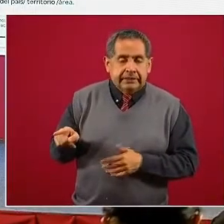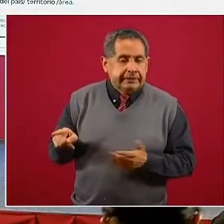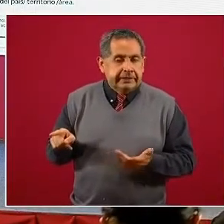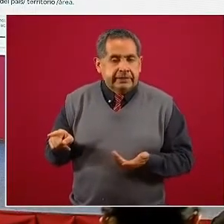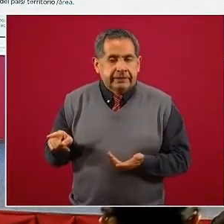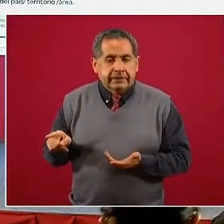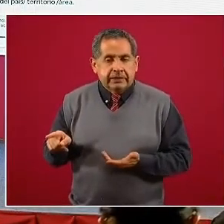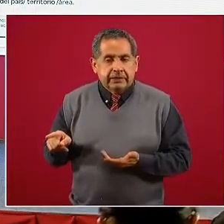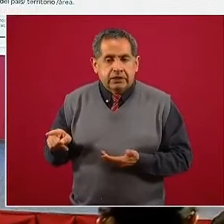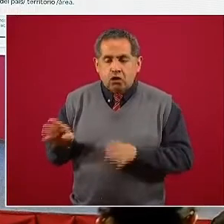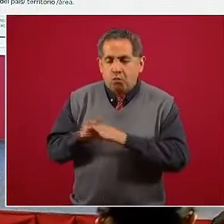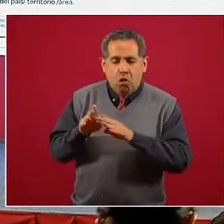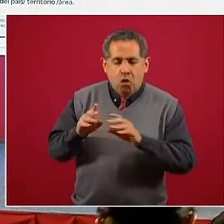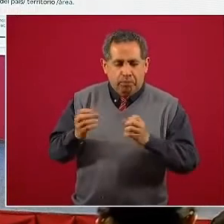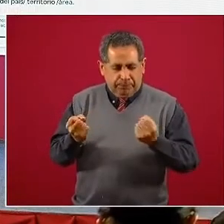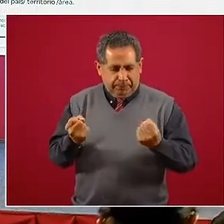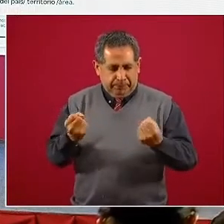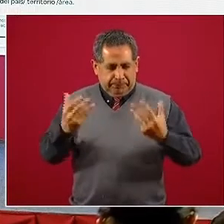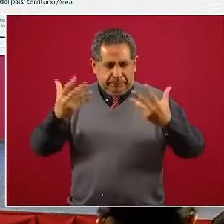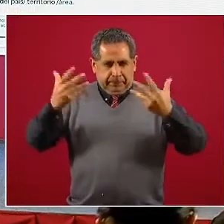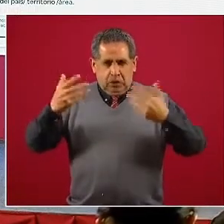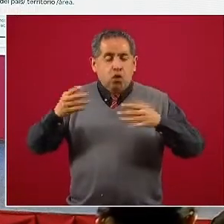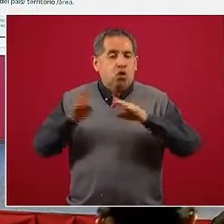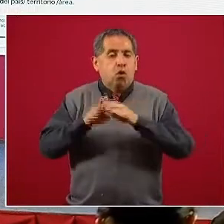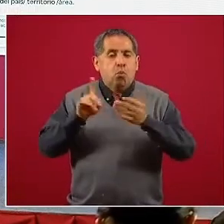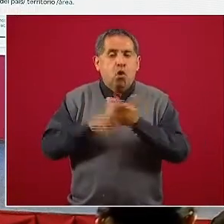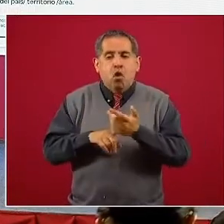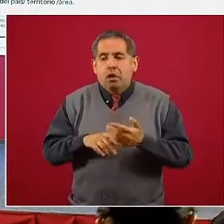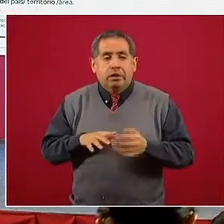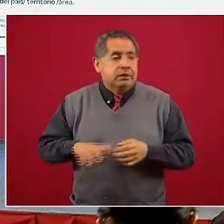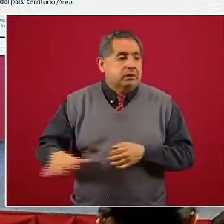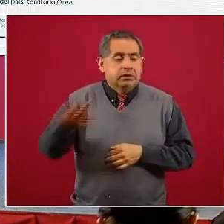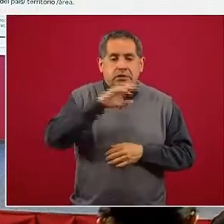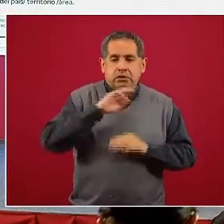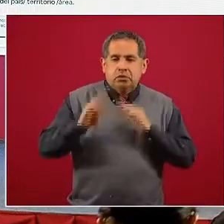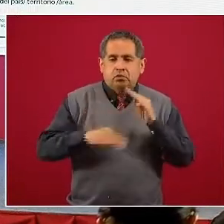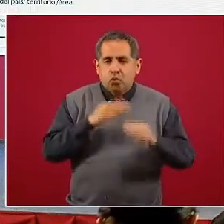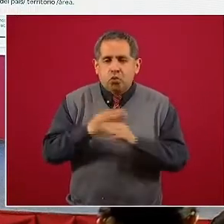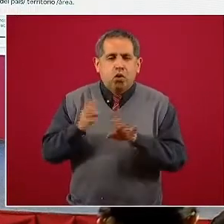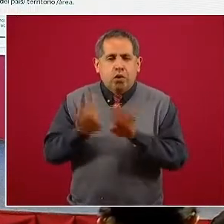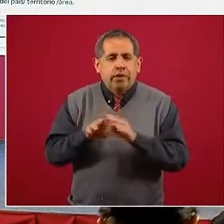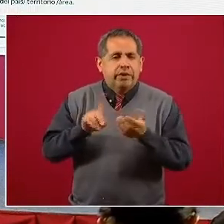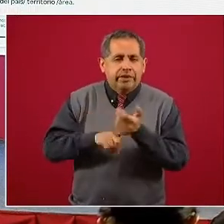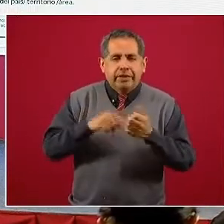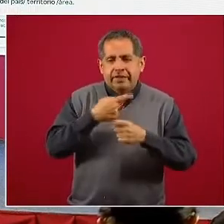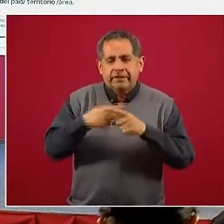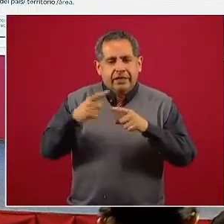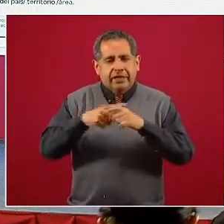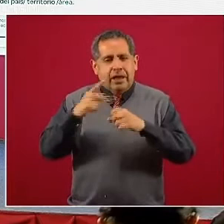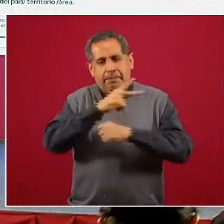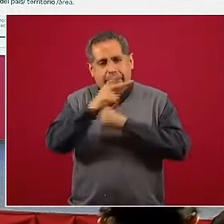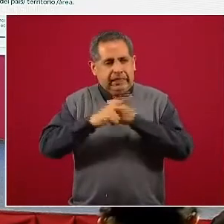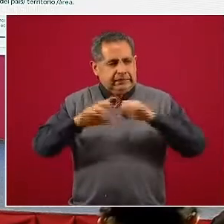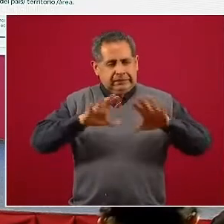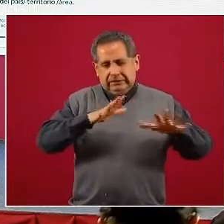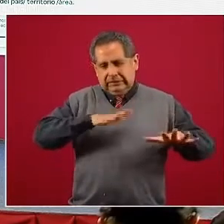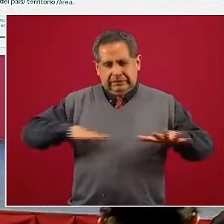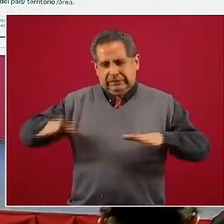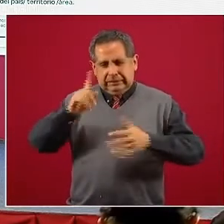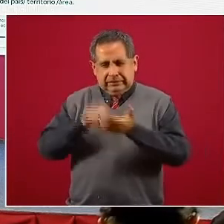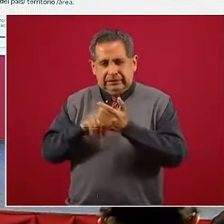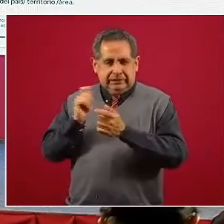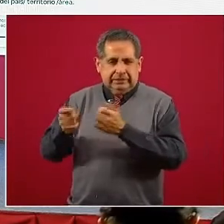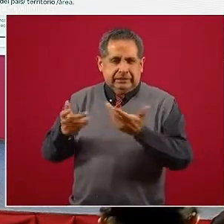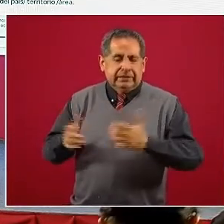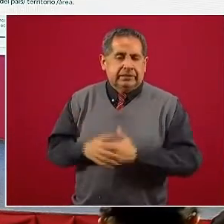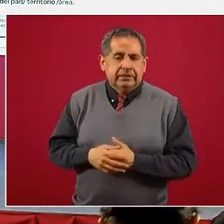una animación en donde podremos ir viendo cómo se han ido clasificando los diferentes países al respecto de estas